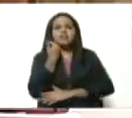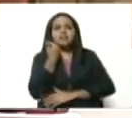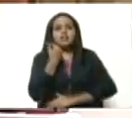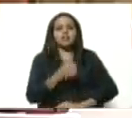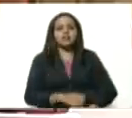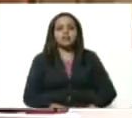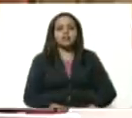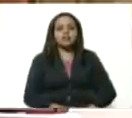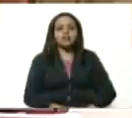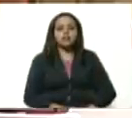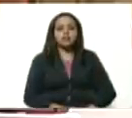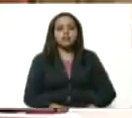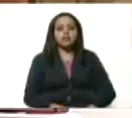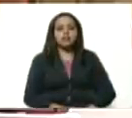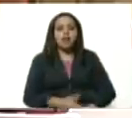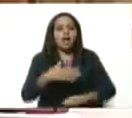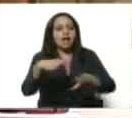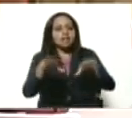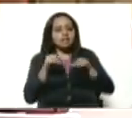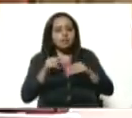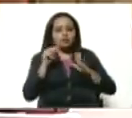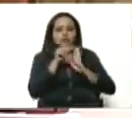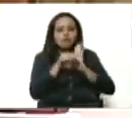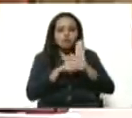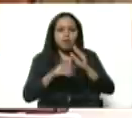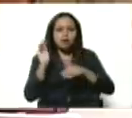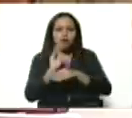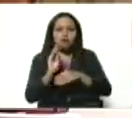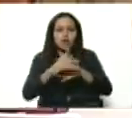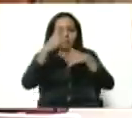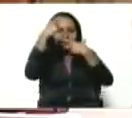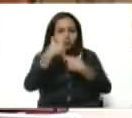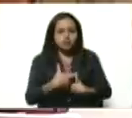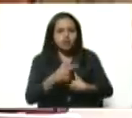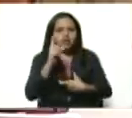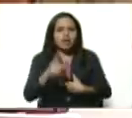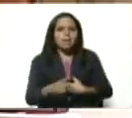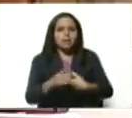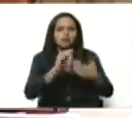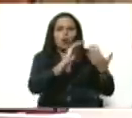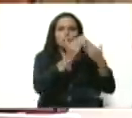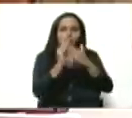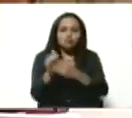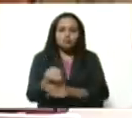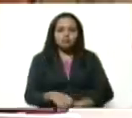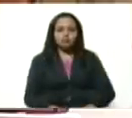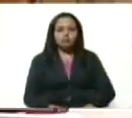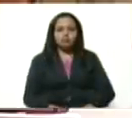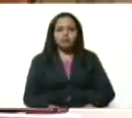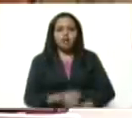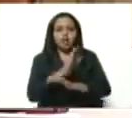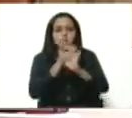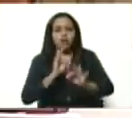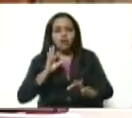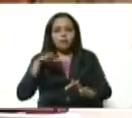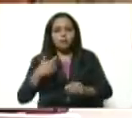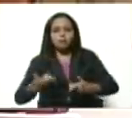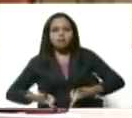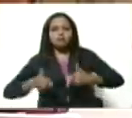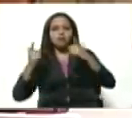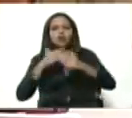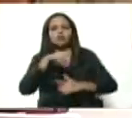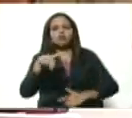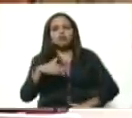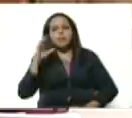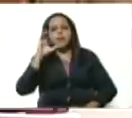tomando siempre las medidas de prevención personales y colectivas en lo que puede garantizar que nuestro